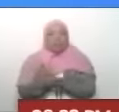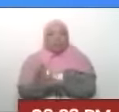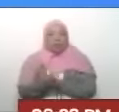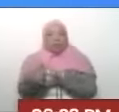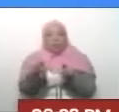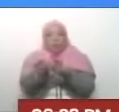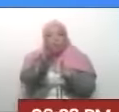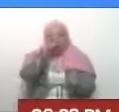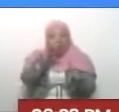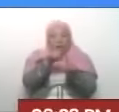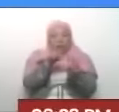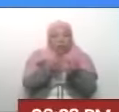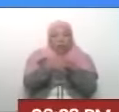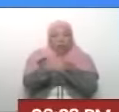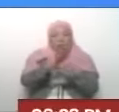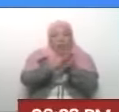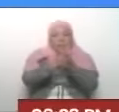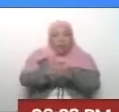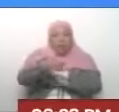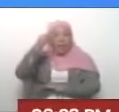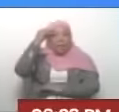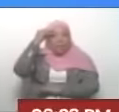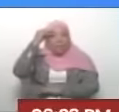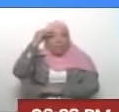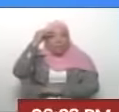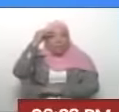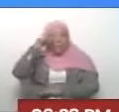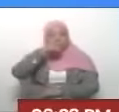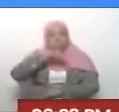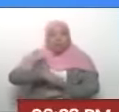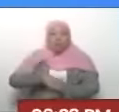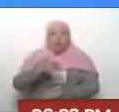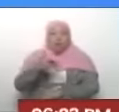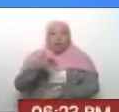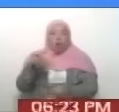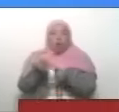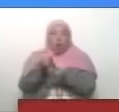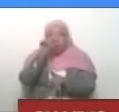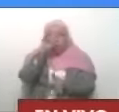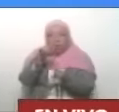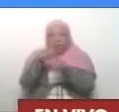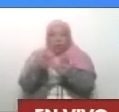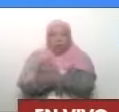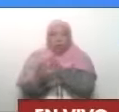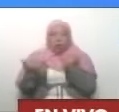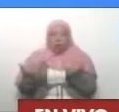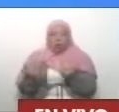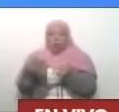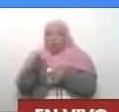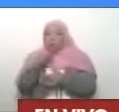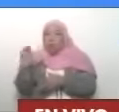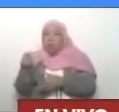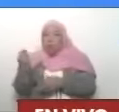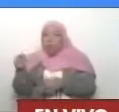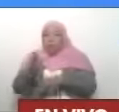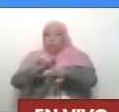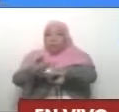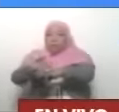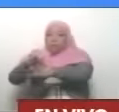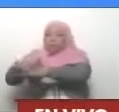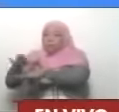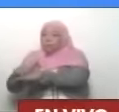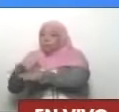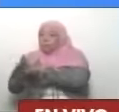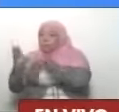mismo objetivo. Borrarnos la memoria, borrarnos la historia. Es uno de los objetivos. Muchachos, muchachas, ustedes que están aquí,